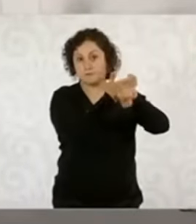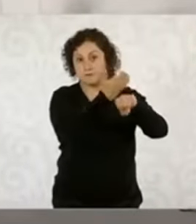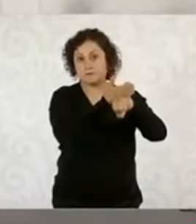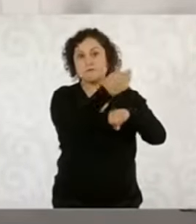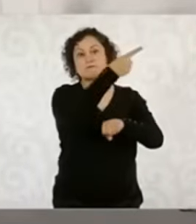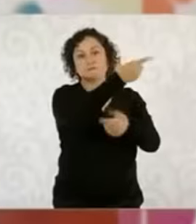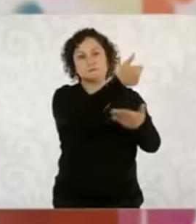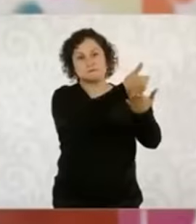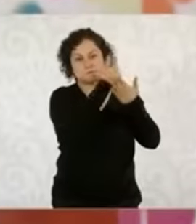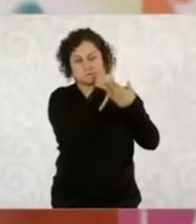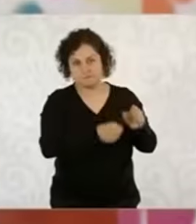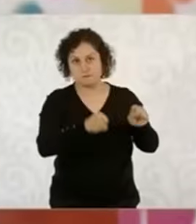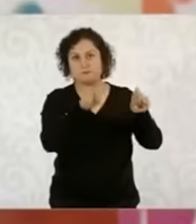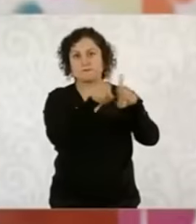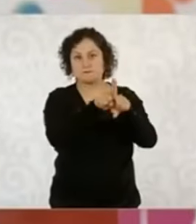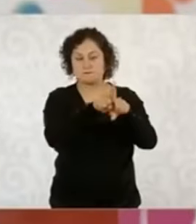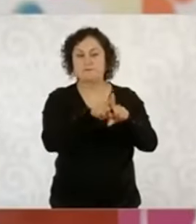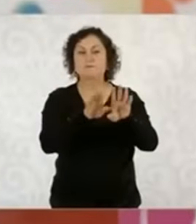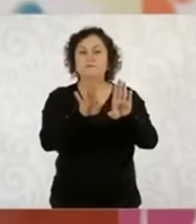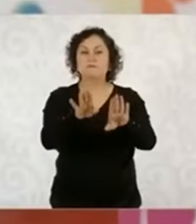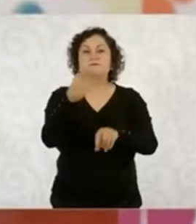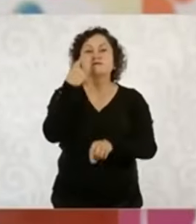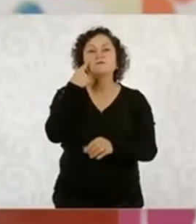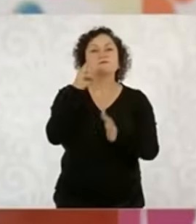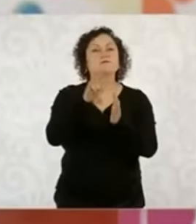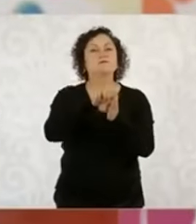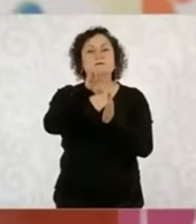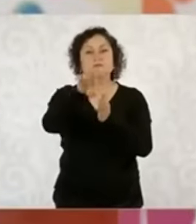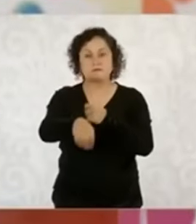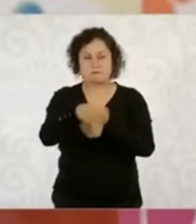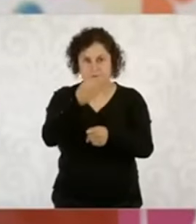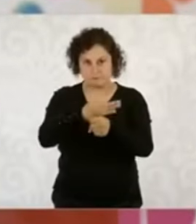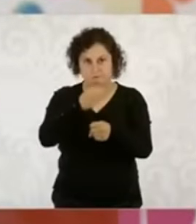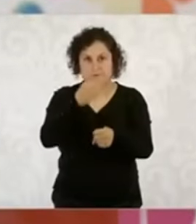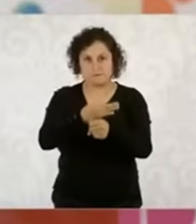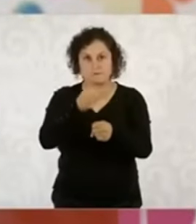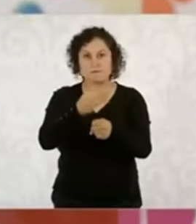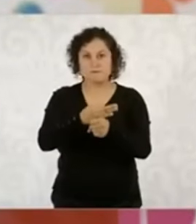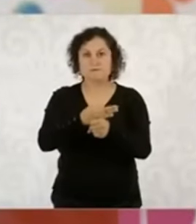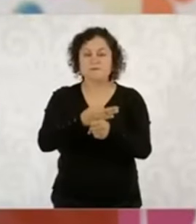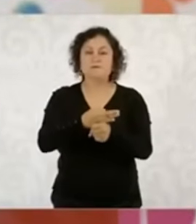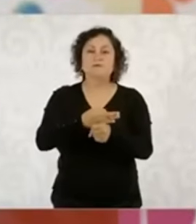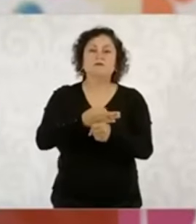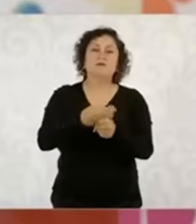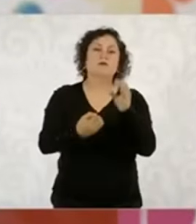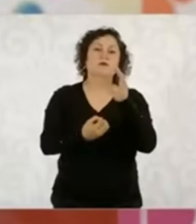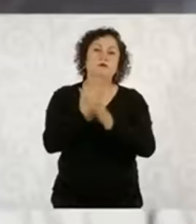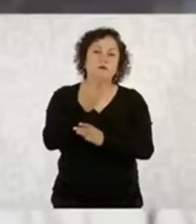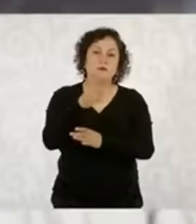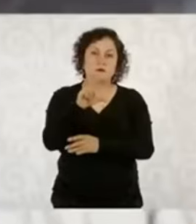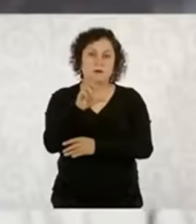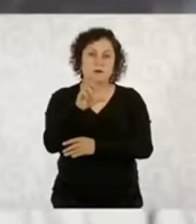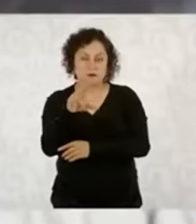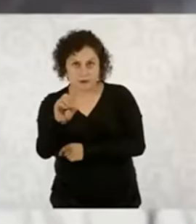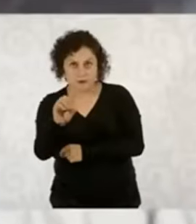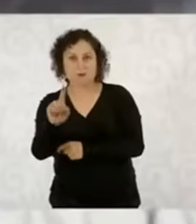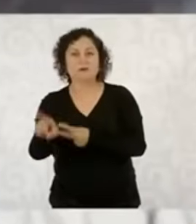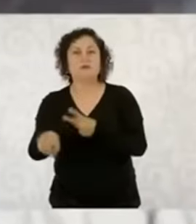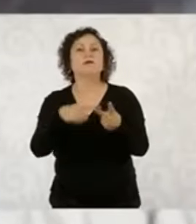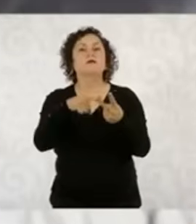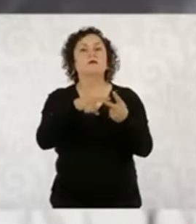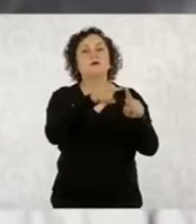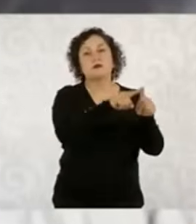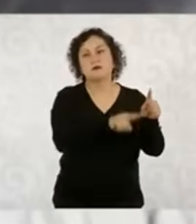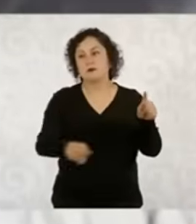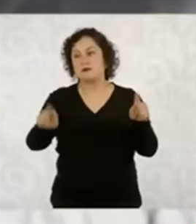nos encontramos en el proceso de reubicación del centro de Nuevo Laredo a Tapachula y